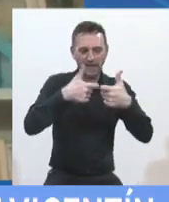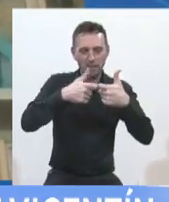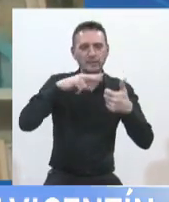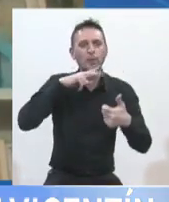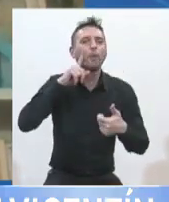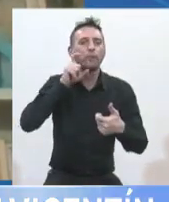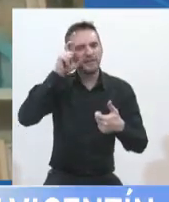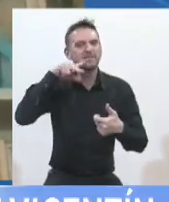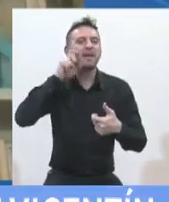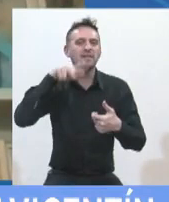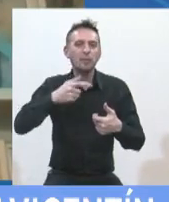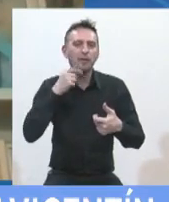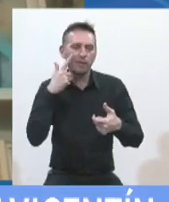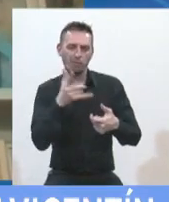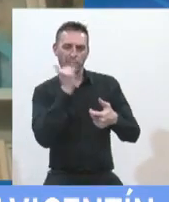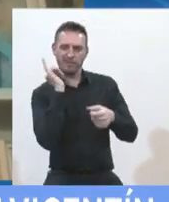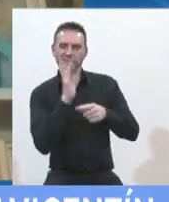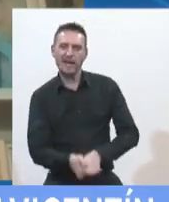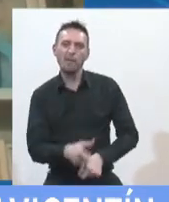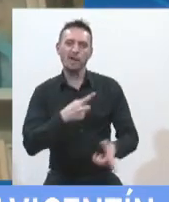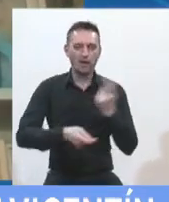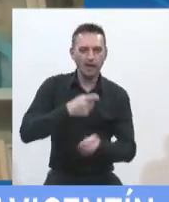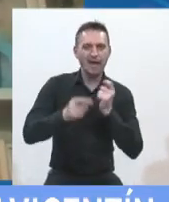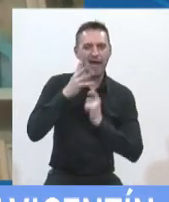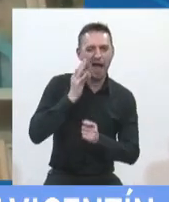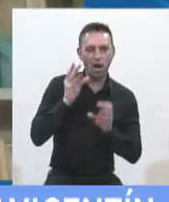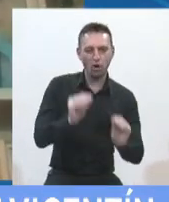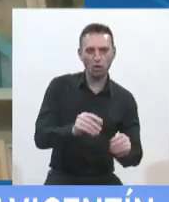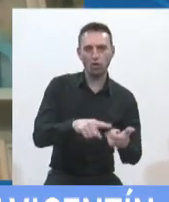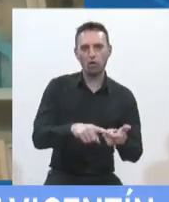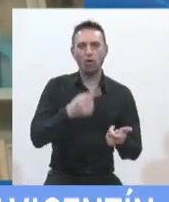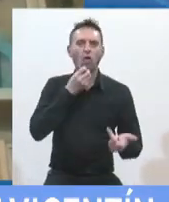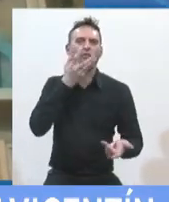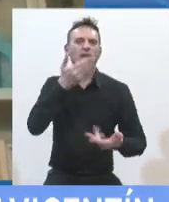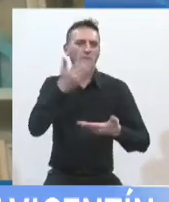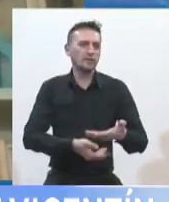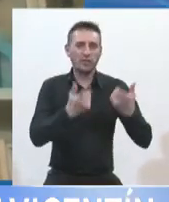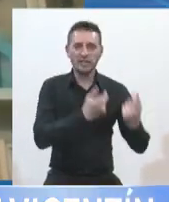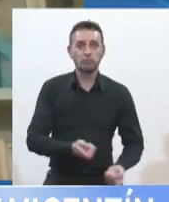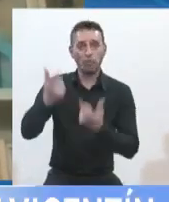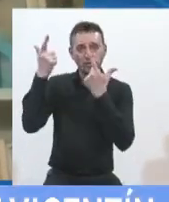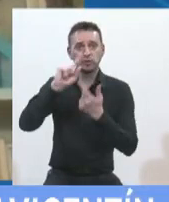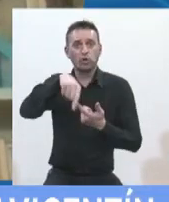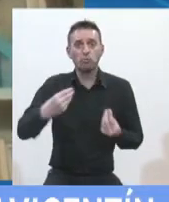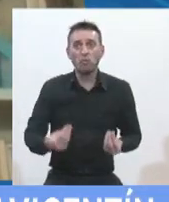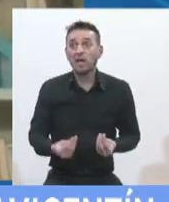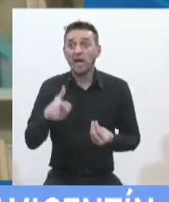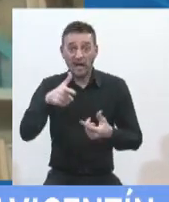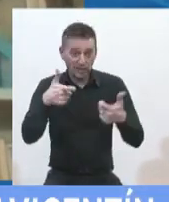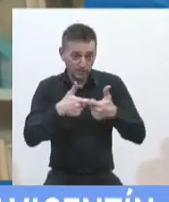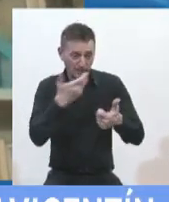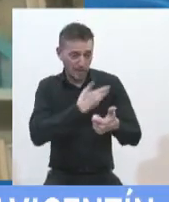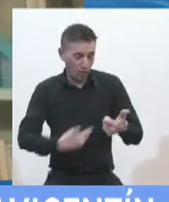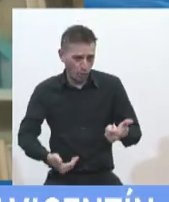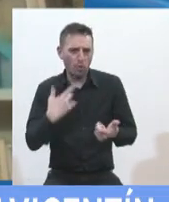detectar los tramos que el sector puede hacer o triangulación es o su declaración de exportaciones la verdad que eso el estado